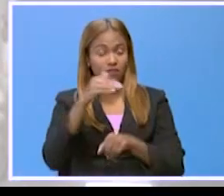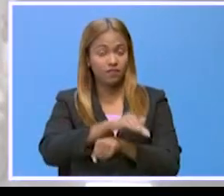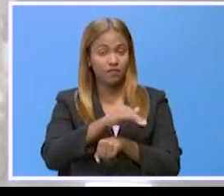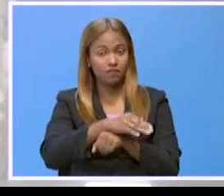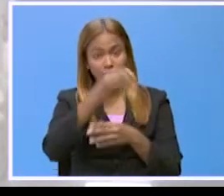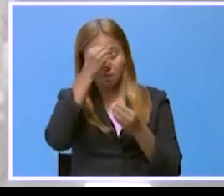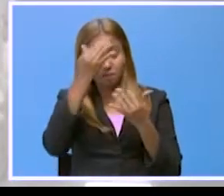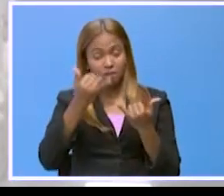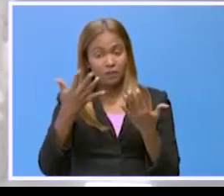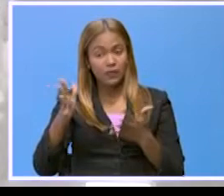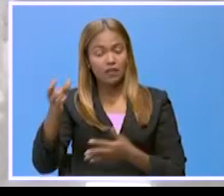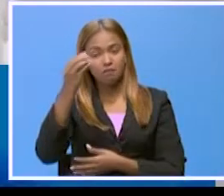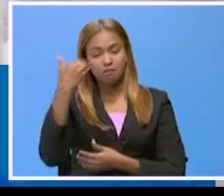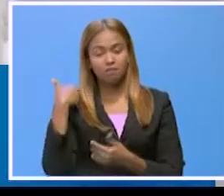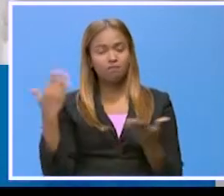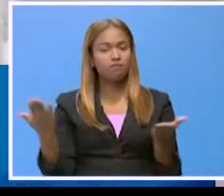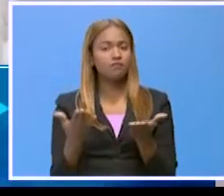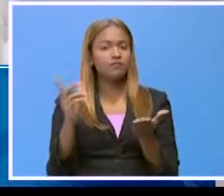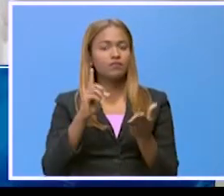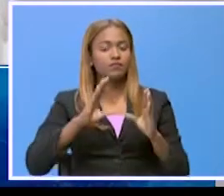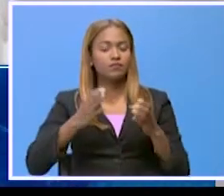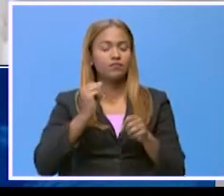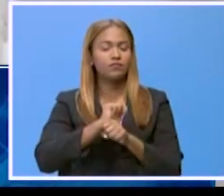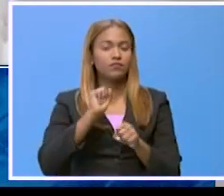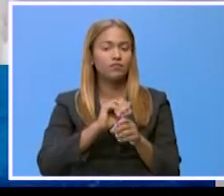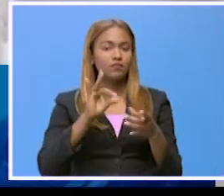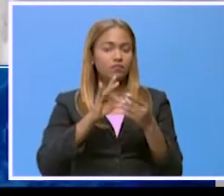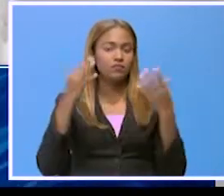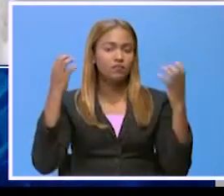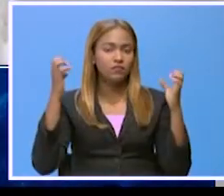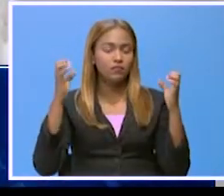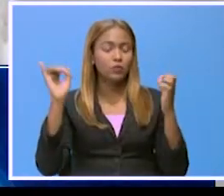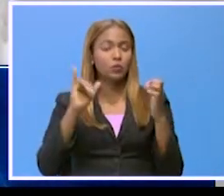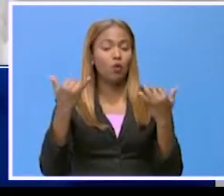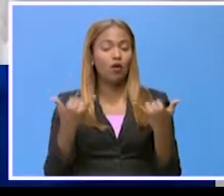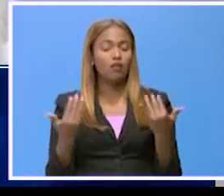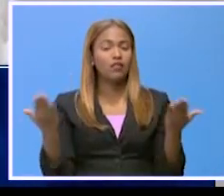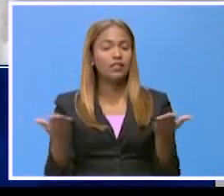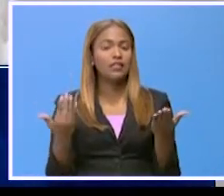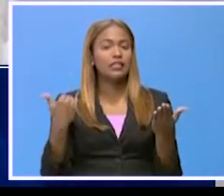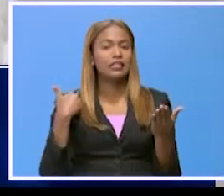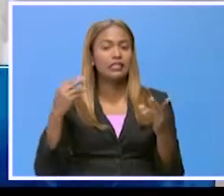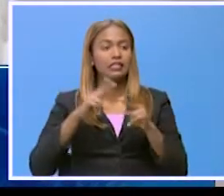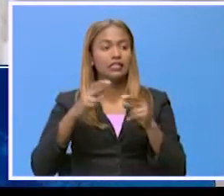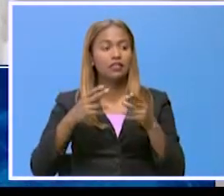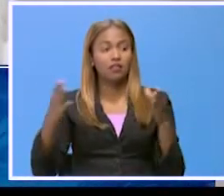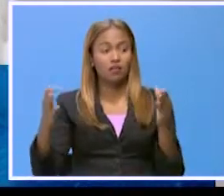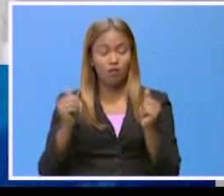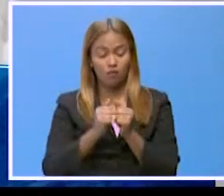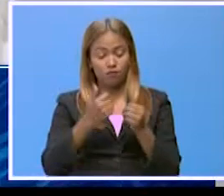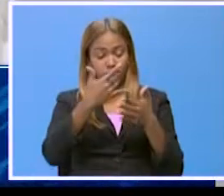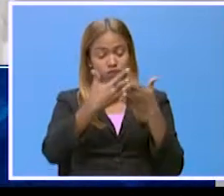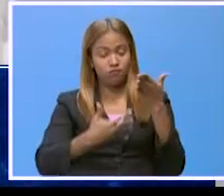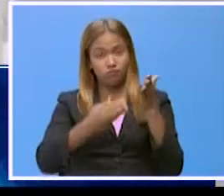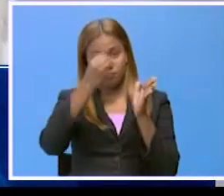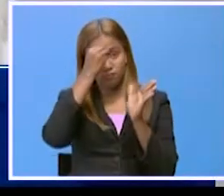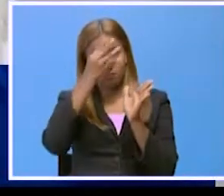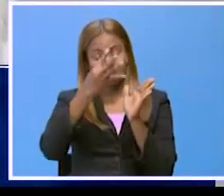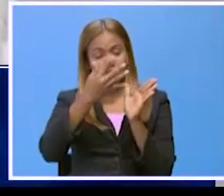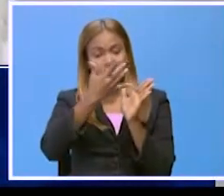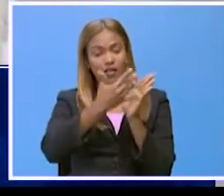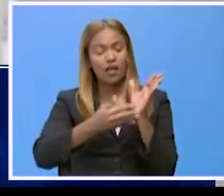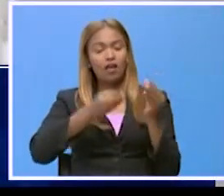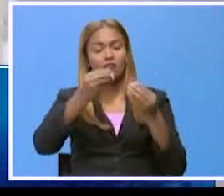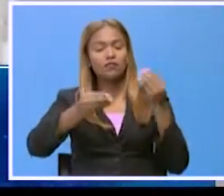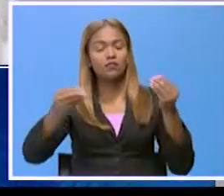tal y como señalas me encuentro en el centro de operaciones de emergencias y justamente me encontré con este panfleto informativo que se está distribuyendo